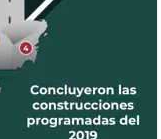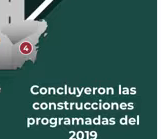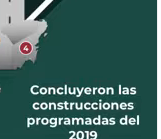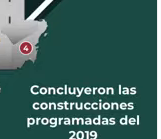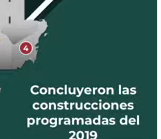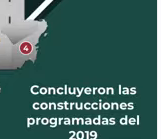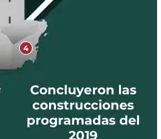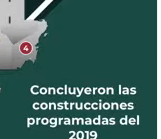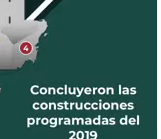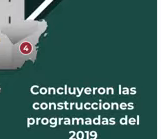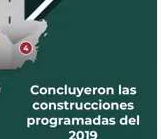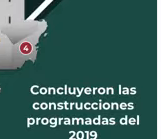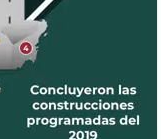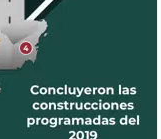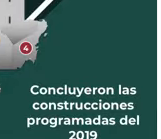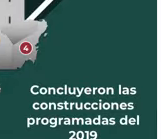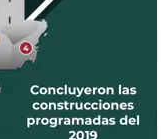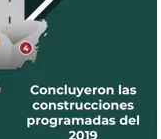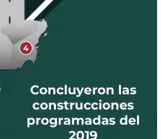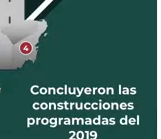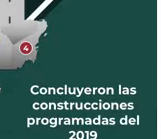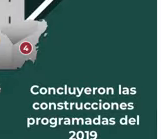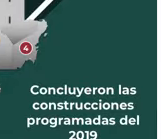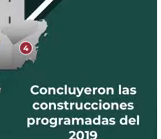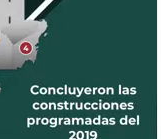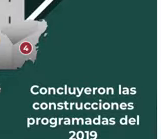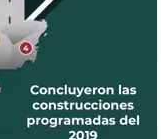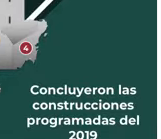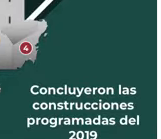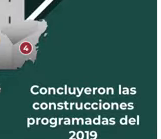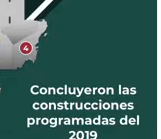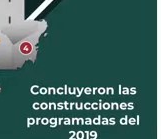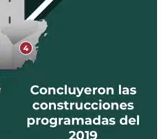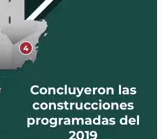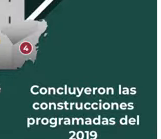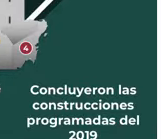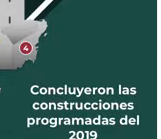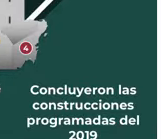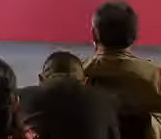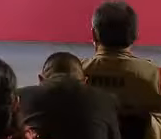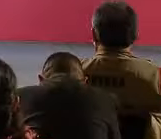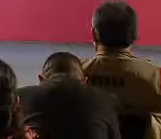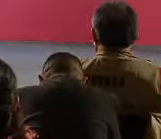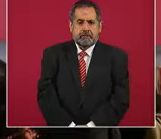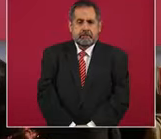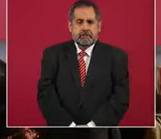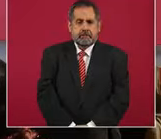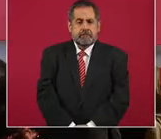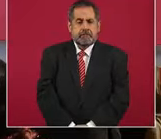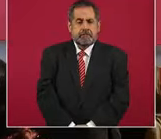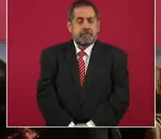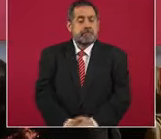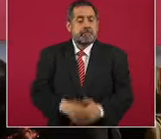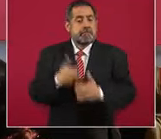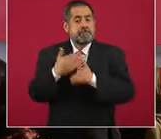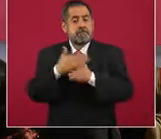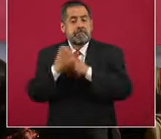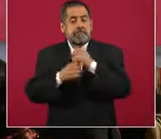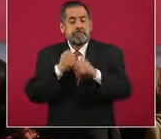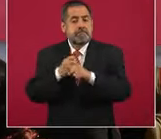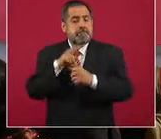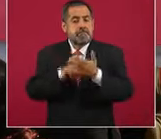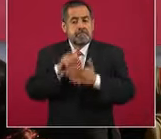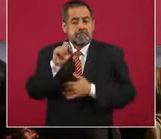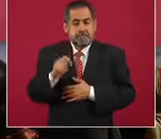día 31 de diciembre estén prácticamente ya totalmente construidos. Y para el 2021